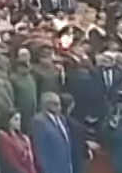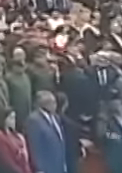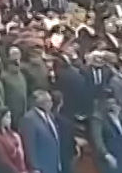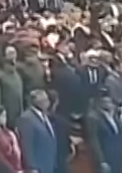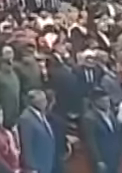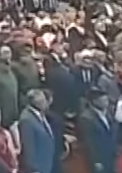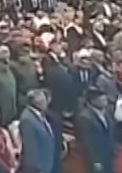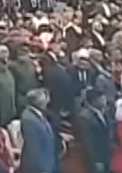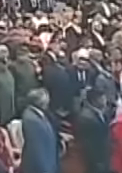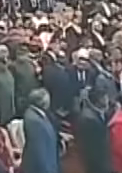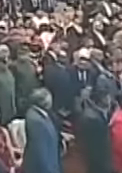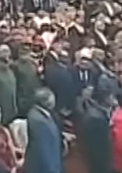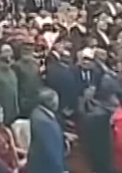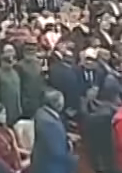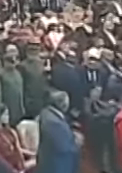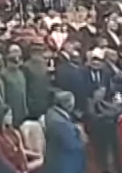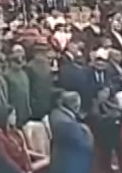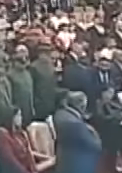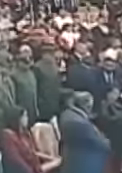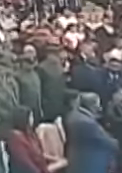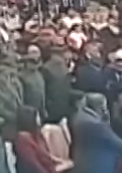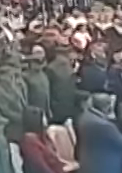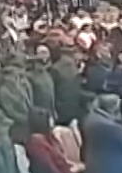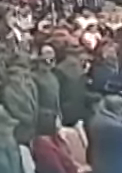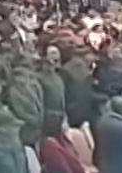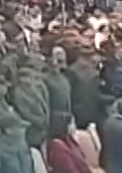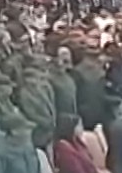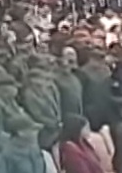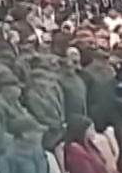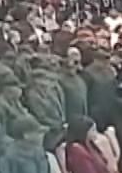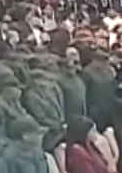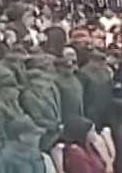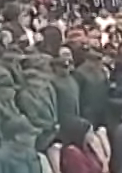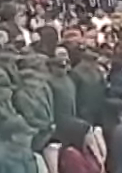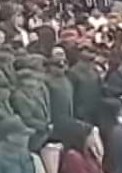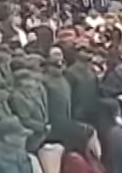sala Ríos Reina del Teatro Teresa Carreño, voy a devolver el contacto. Adelante.